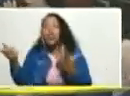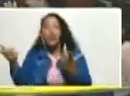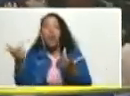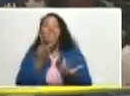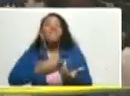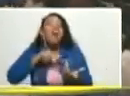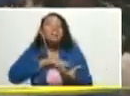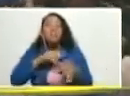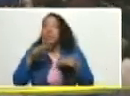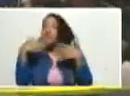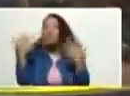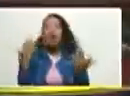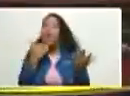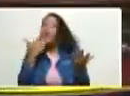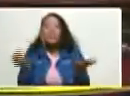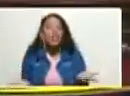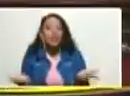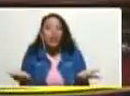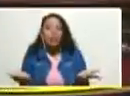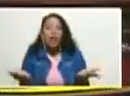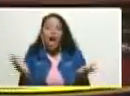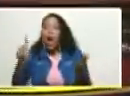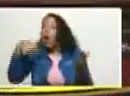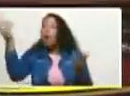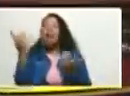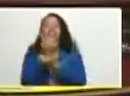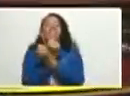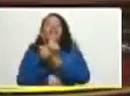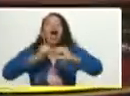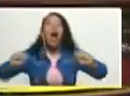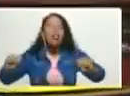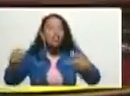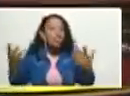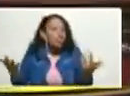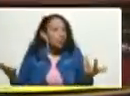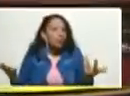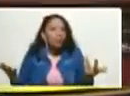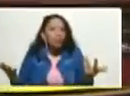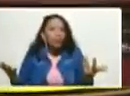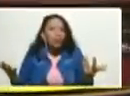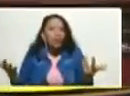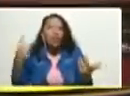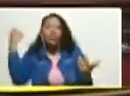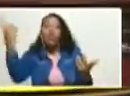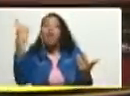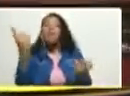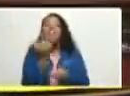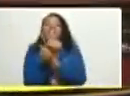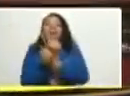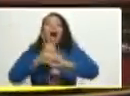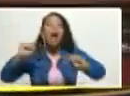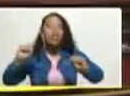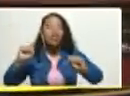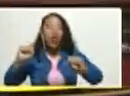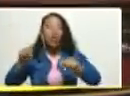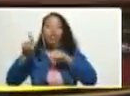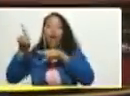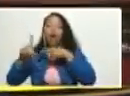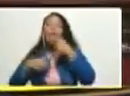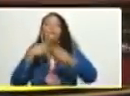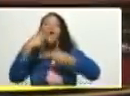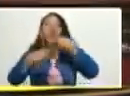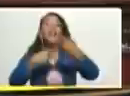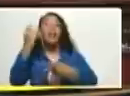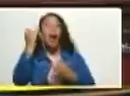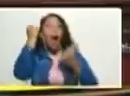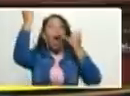farsa. Lo demás es un fracaso, simple fracaso de una política